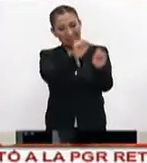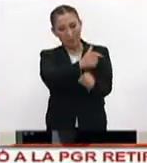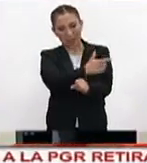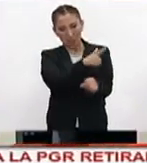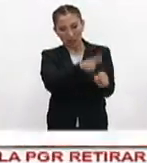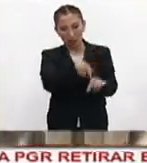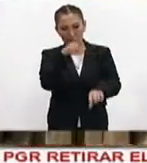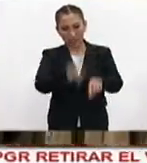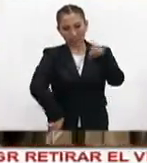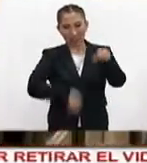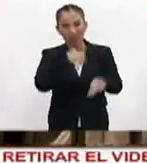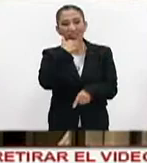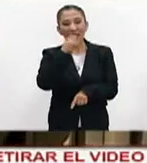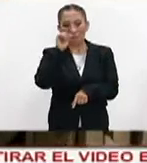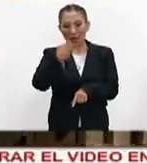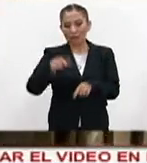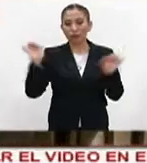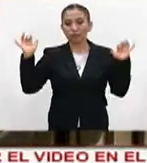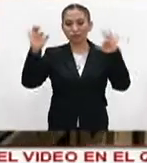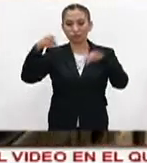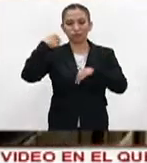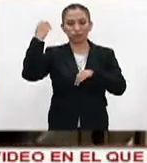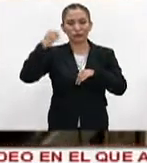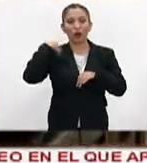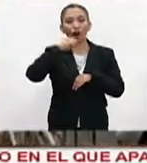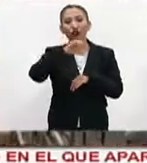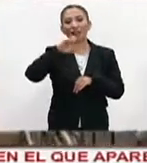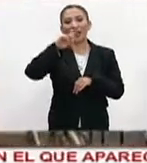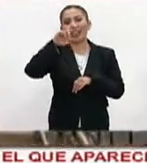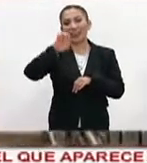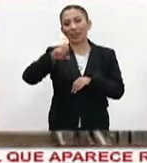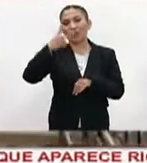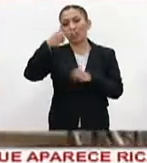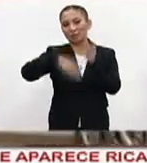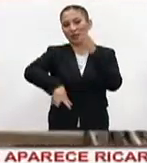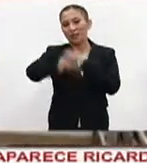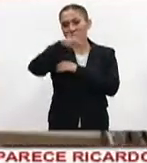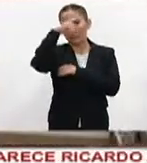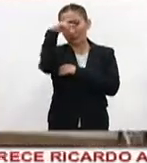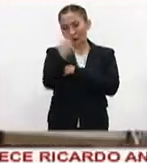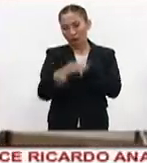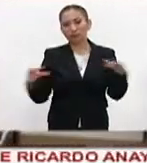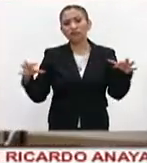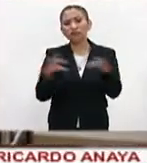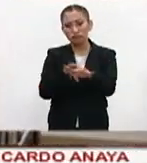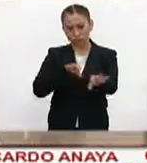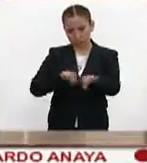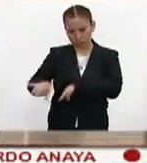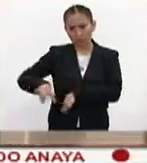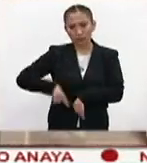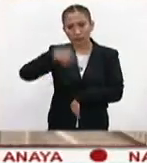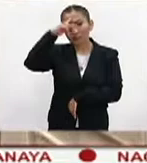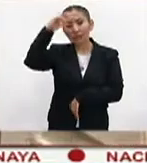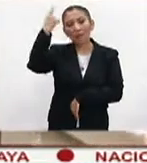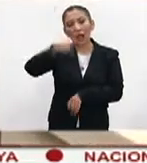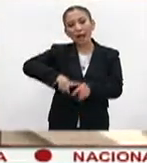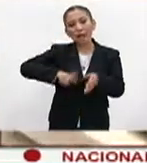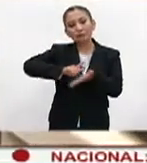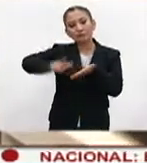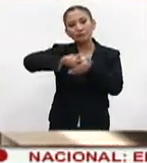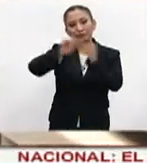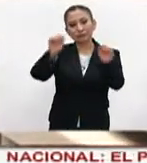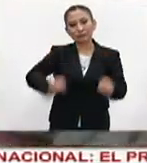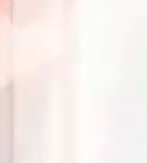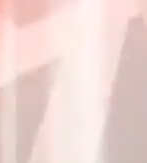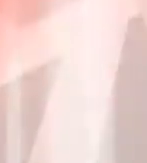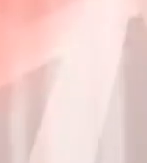Nacional Anticorrupción. En el marco del Foro OCDE México 2018, dijo que trabaja de la mano con autoridades mexicanas para pulir el sistema.